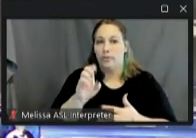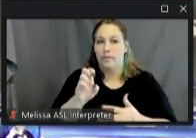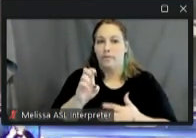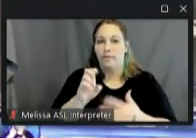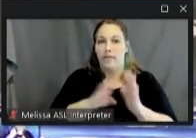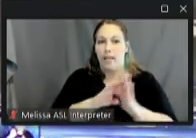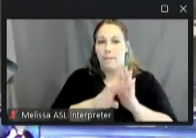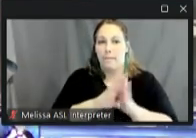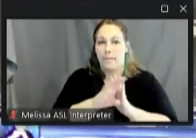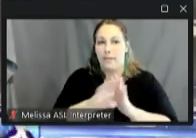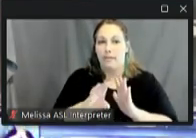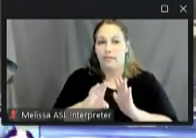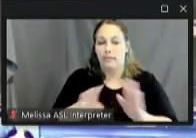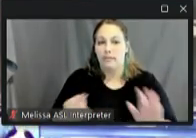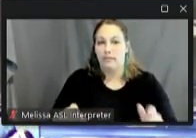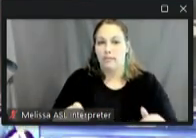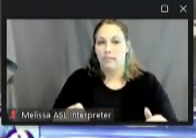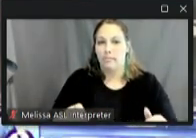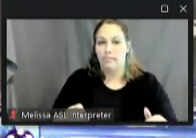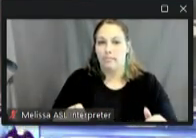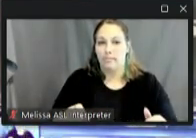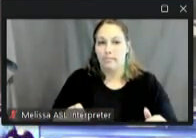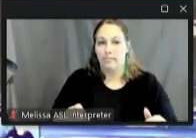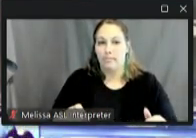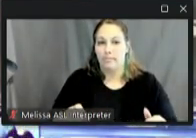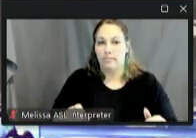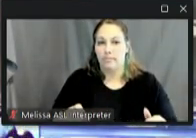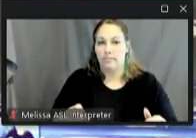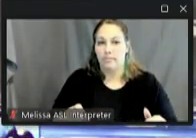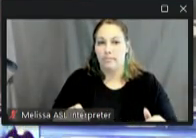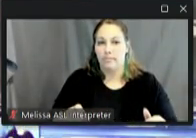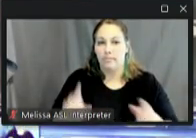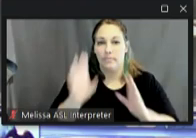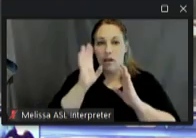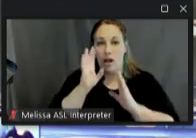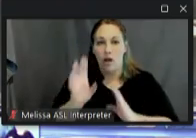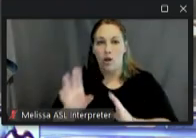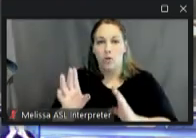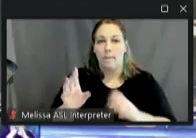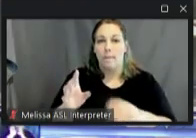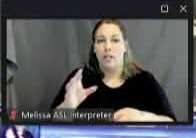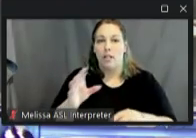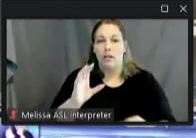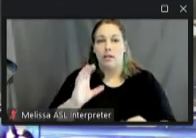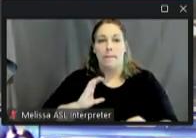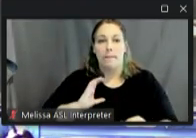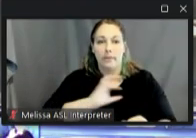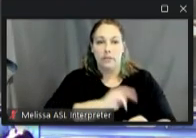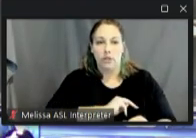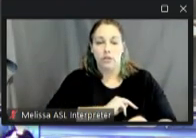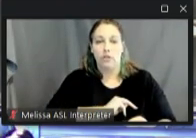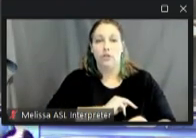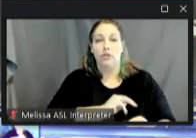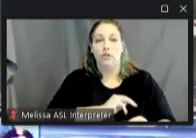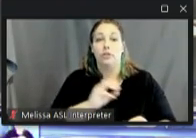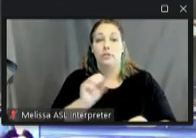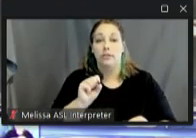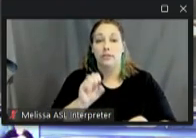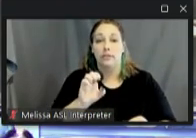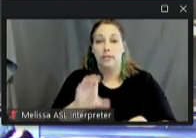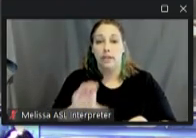Honorables comisionados, miembros de sociedad civil, la Secretaría de Desarrollo Social se crea mediante Decreto Ejecutivo PCM